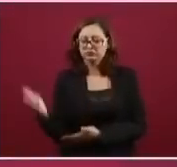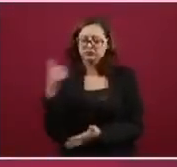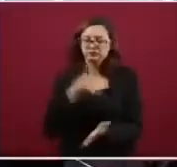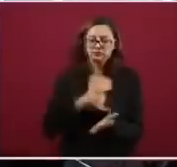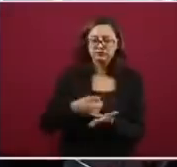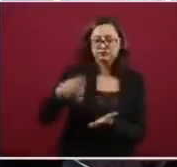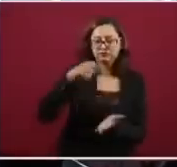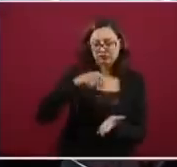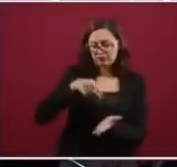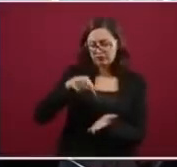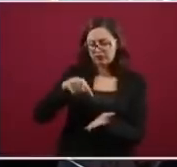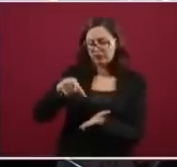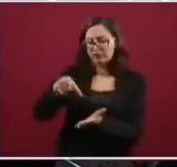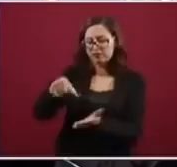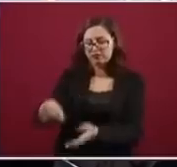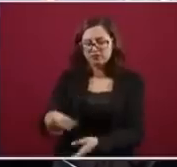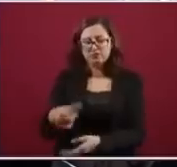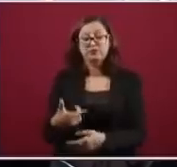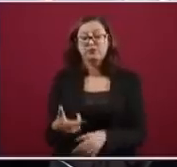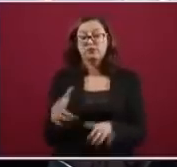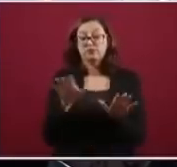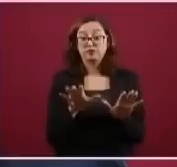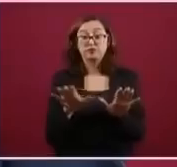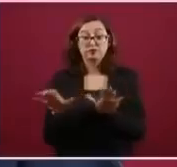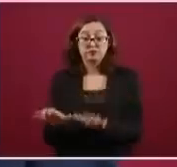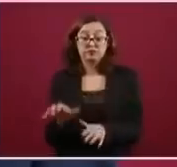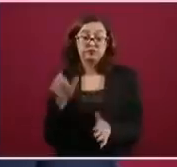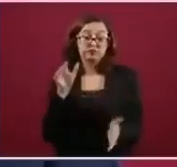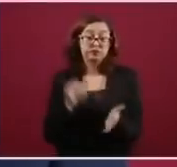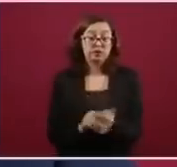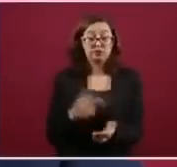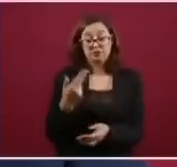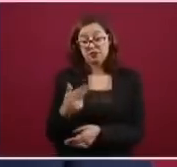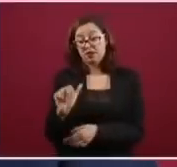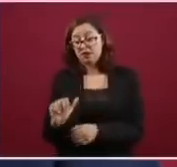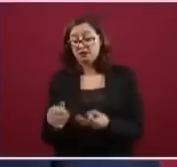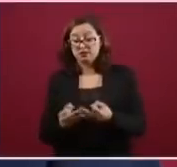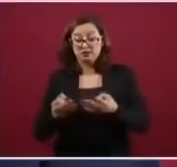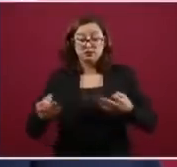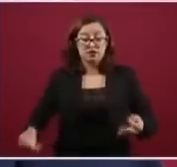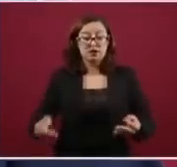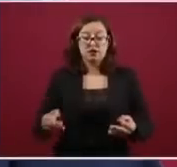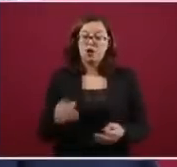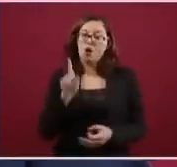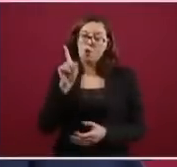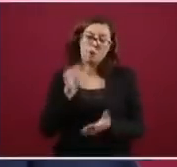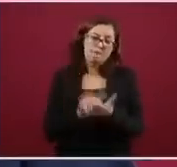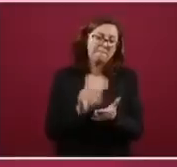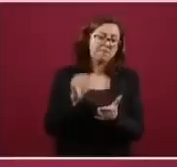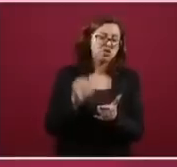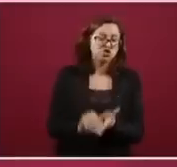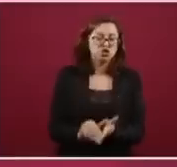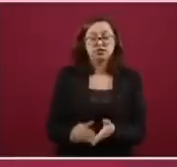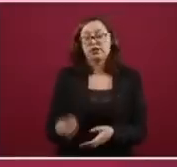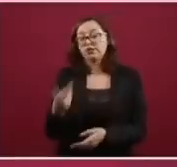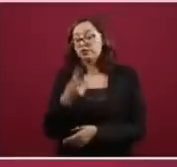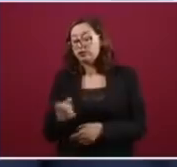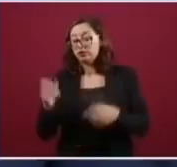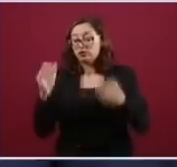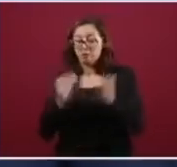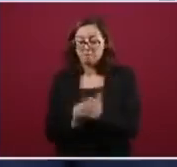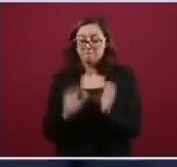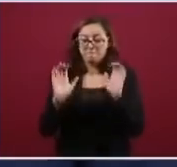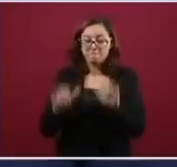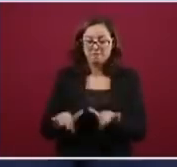y vamos de 500 mil hectáreas a un millón de hectáreas y de 200 mil empleos a